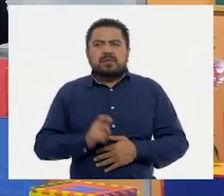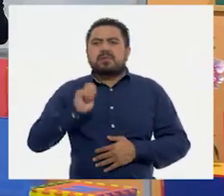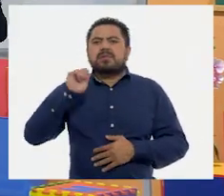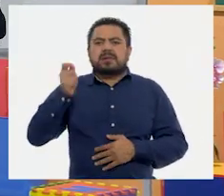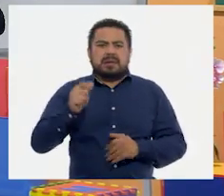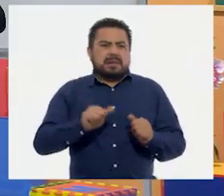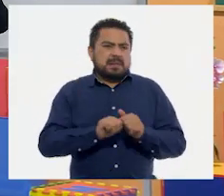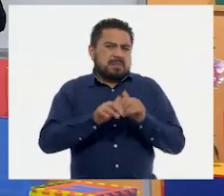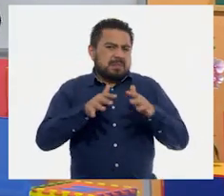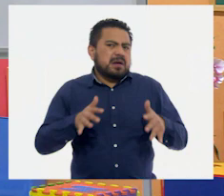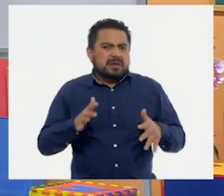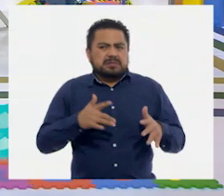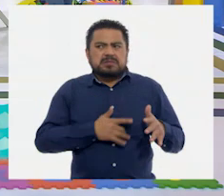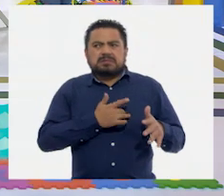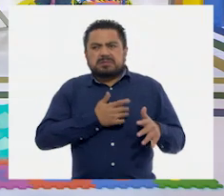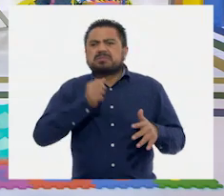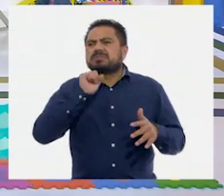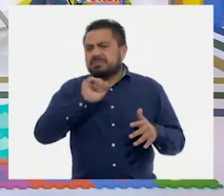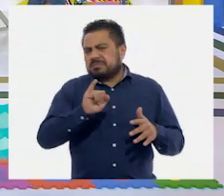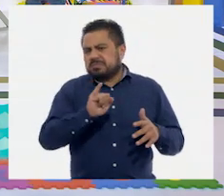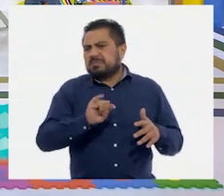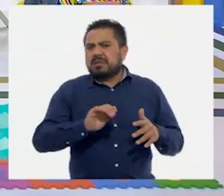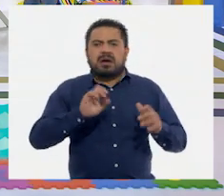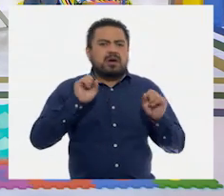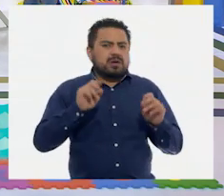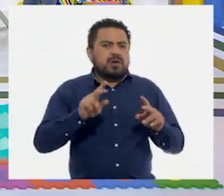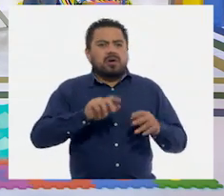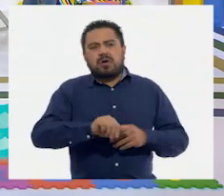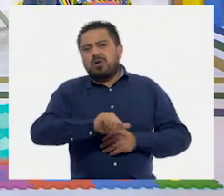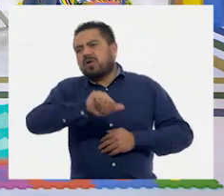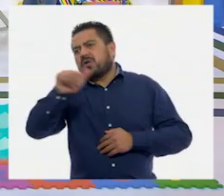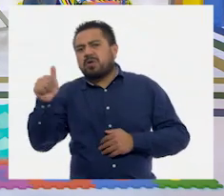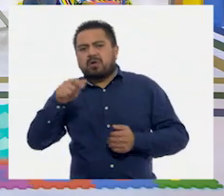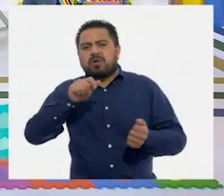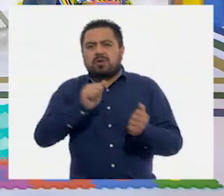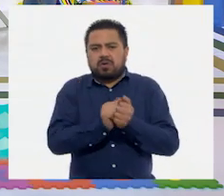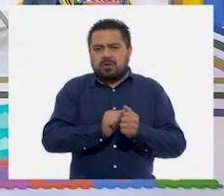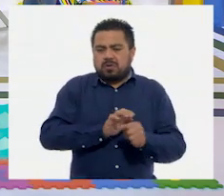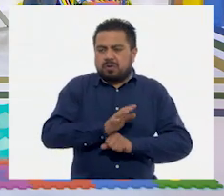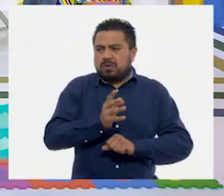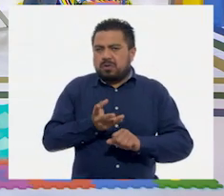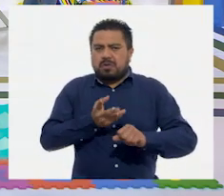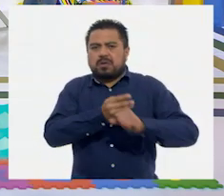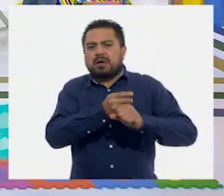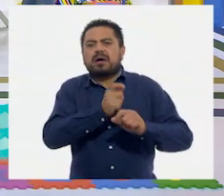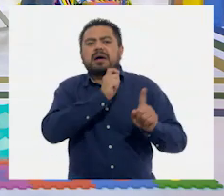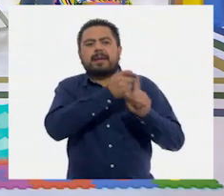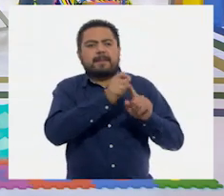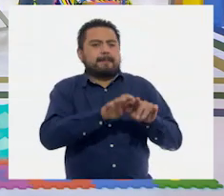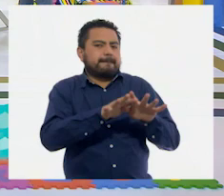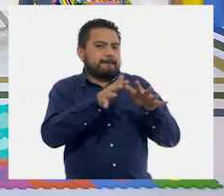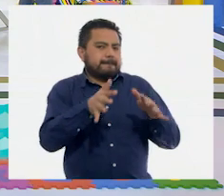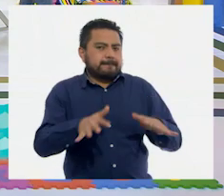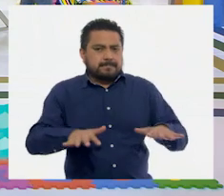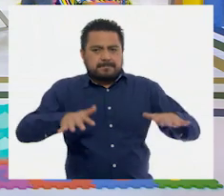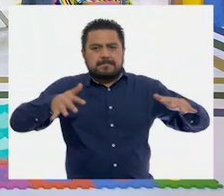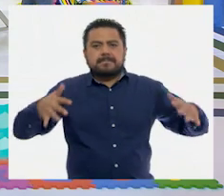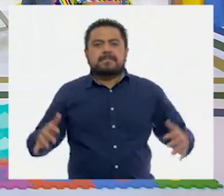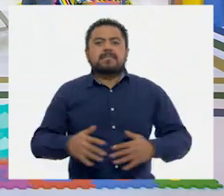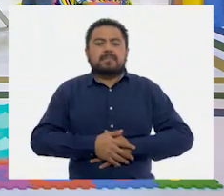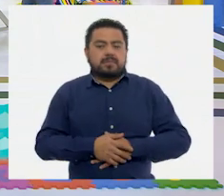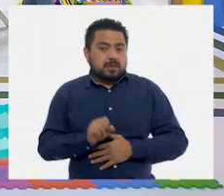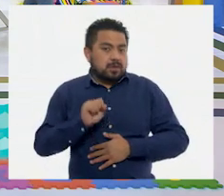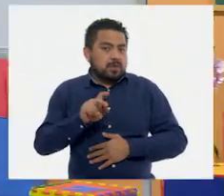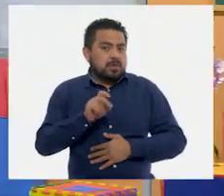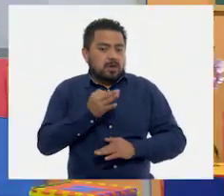mar, ¿te parece? Sí, me parece que sea el mar. Vamos a ponerlo con otro color. Vamos a ponerle que es el mar. Ok.